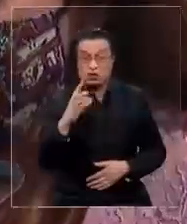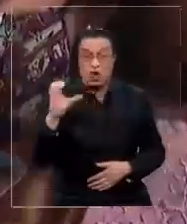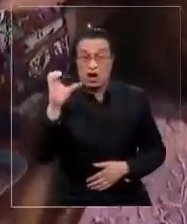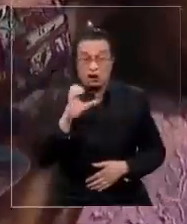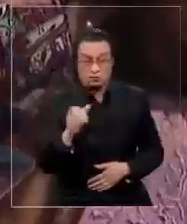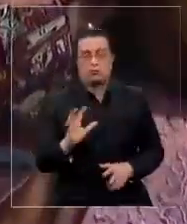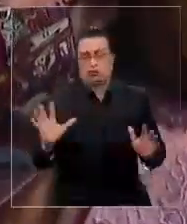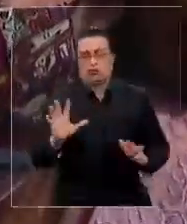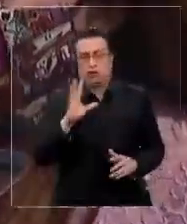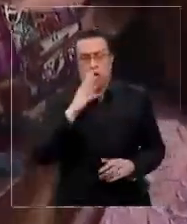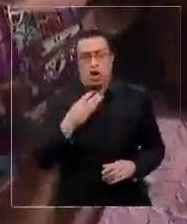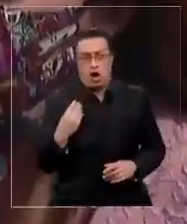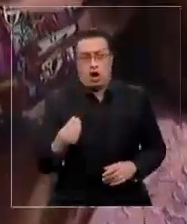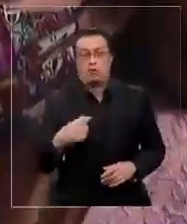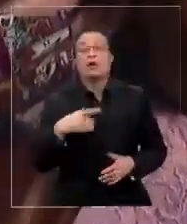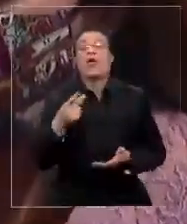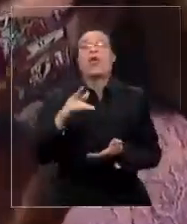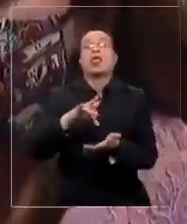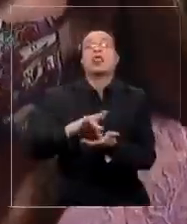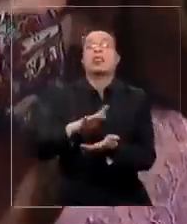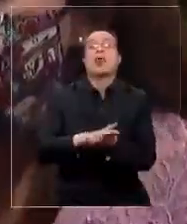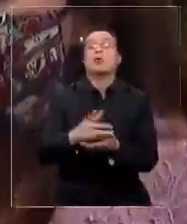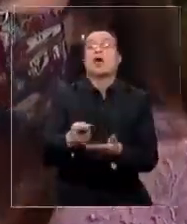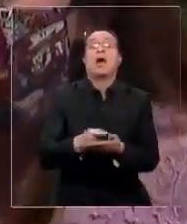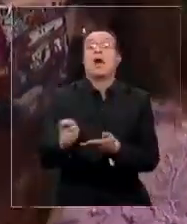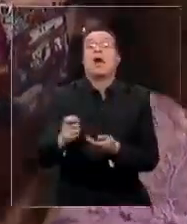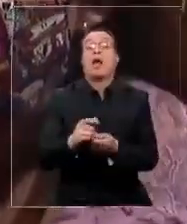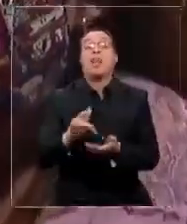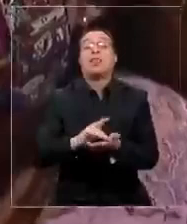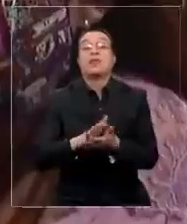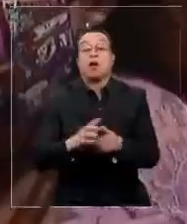enero se mantiene